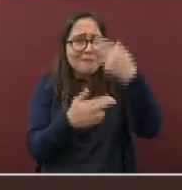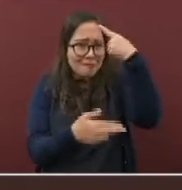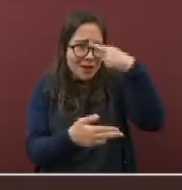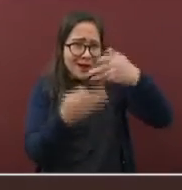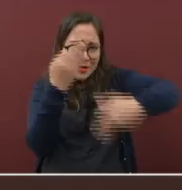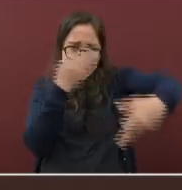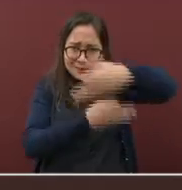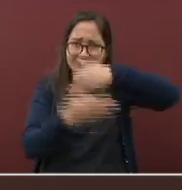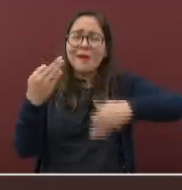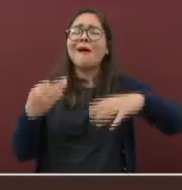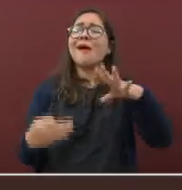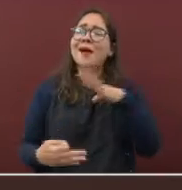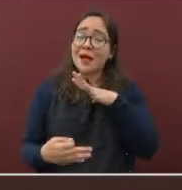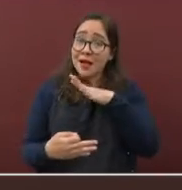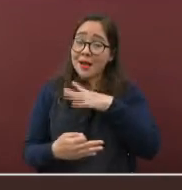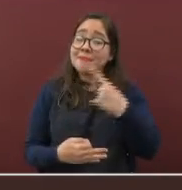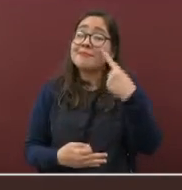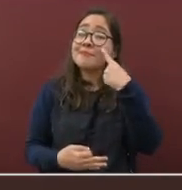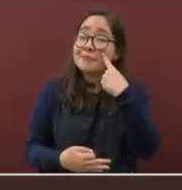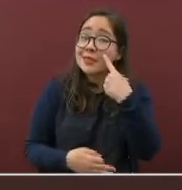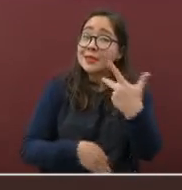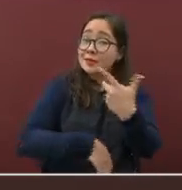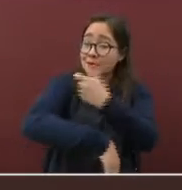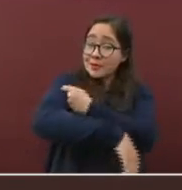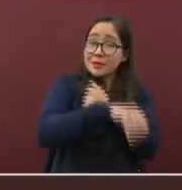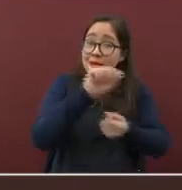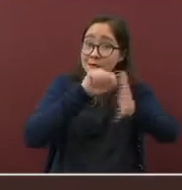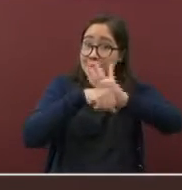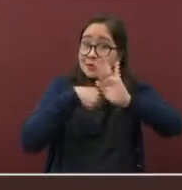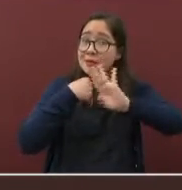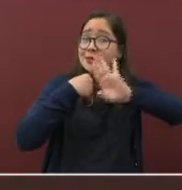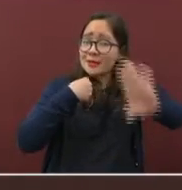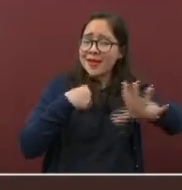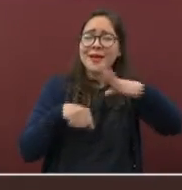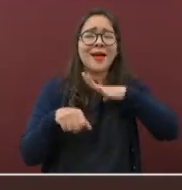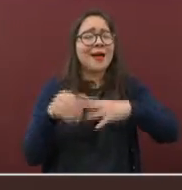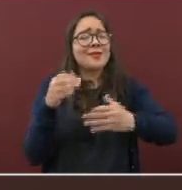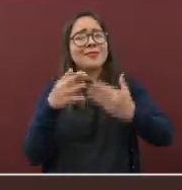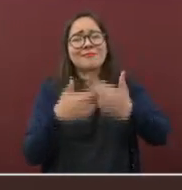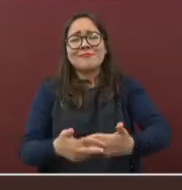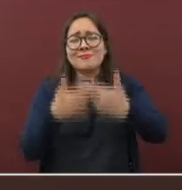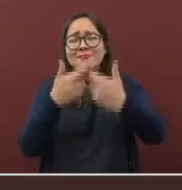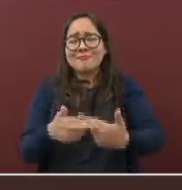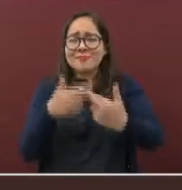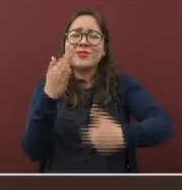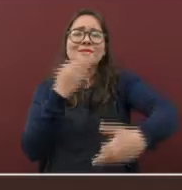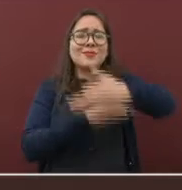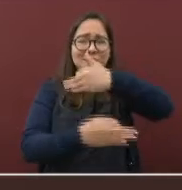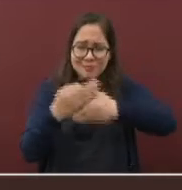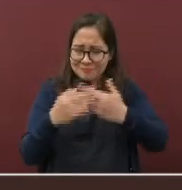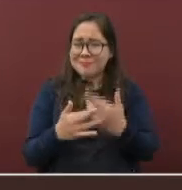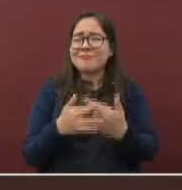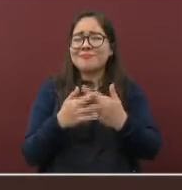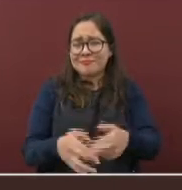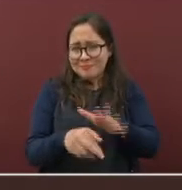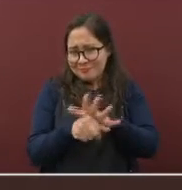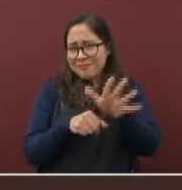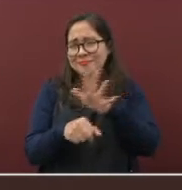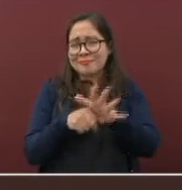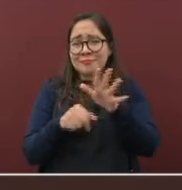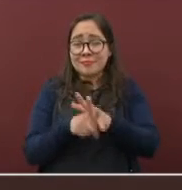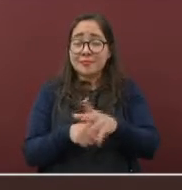repito hay vacunas para todos y todas porque hay que decirlo también que durante la